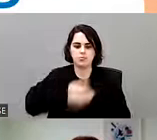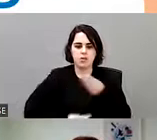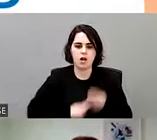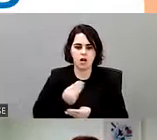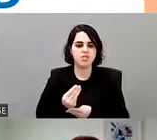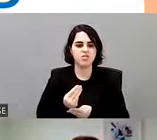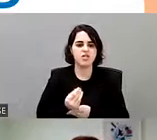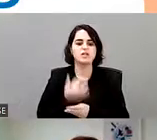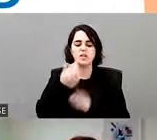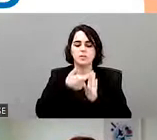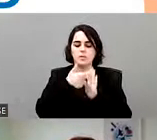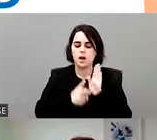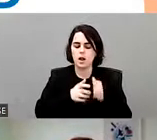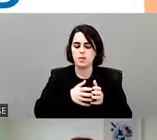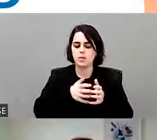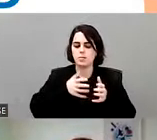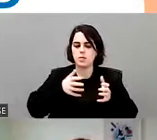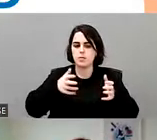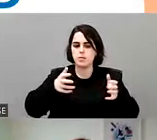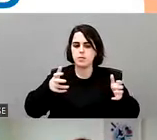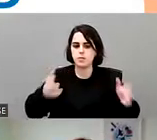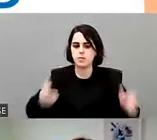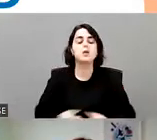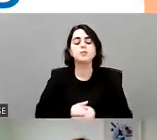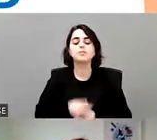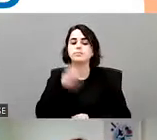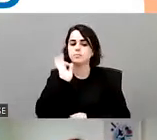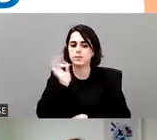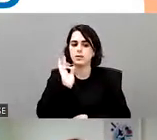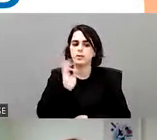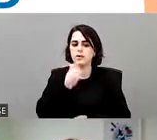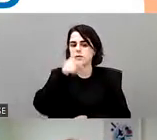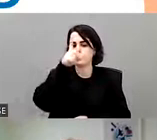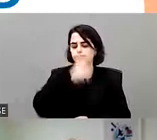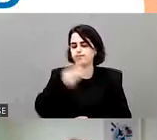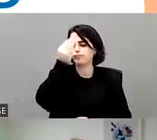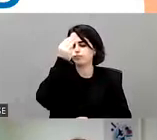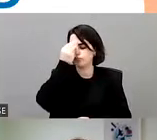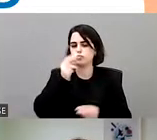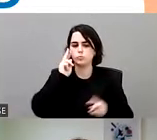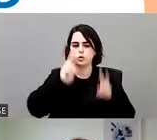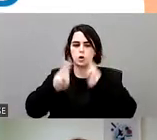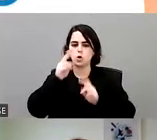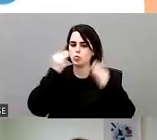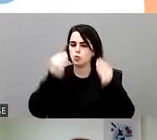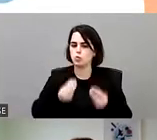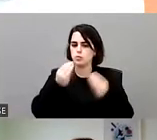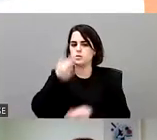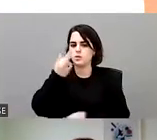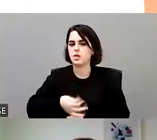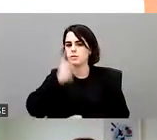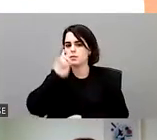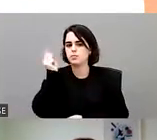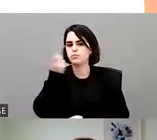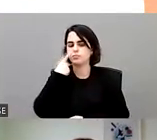ampliando vocabulario con ella. Sí que es verdad que tiene muy buena memoria visual y muy buen reconocimiento